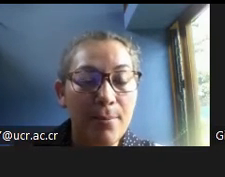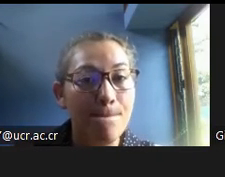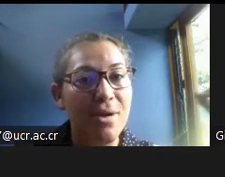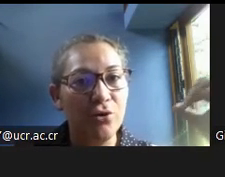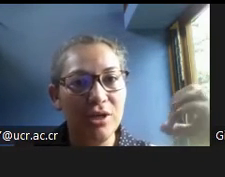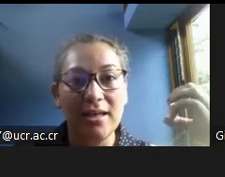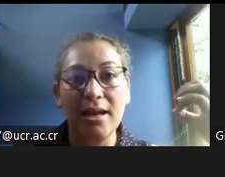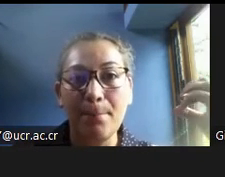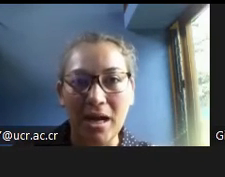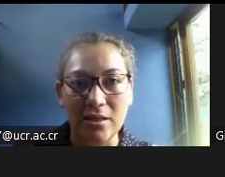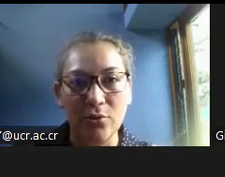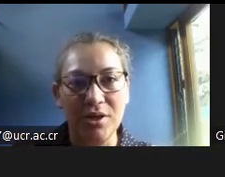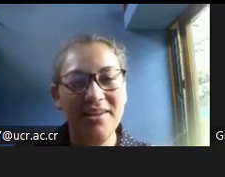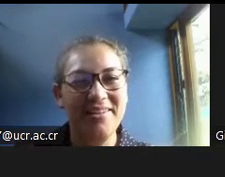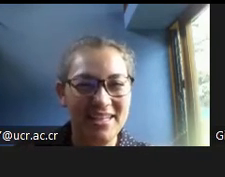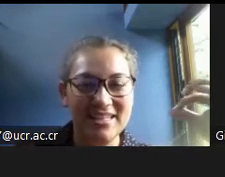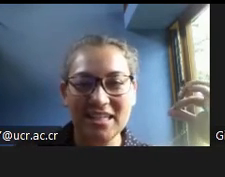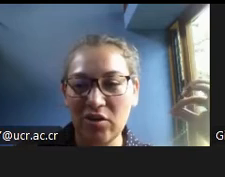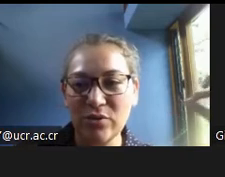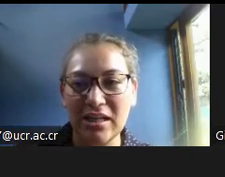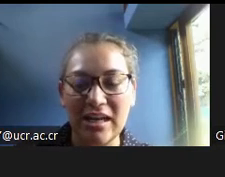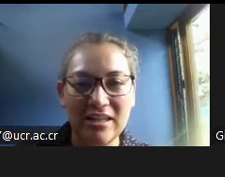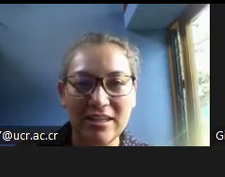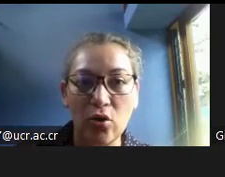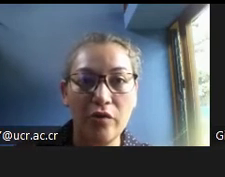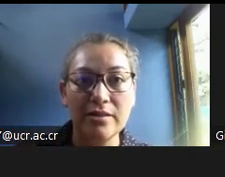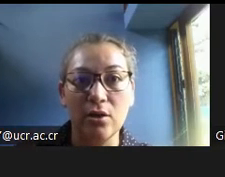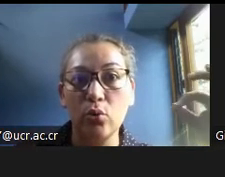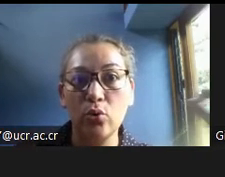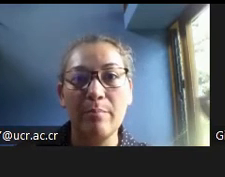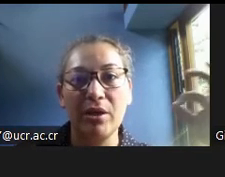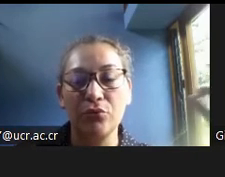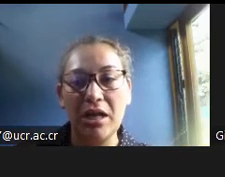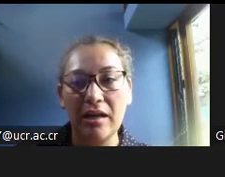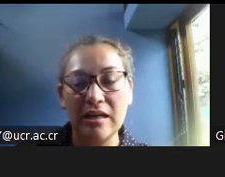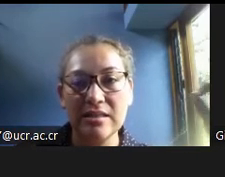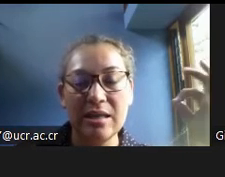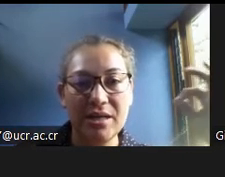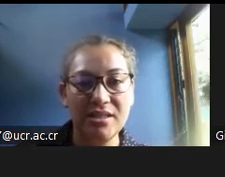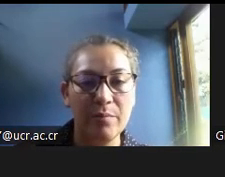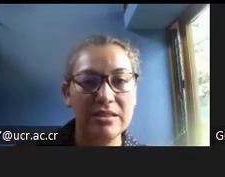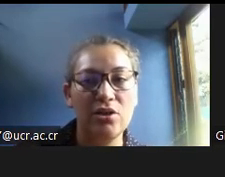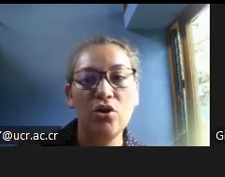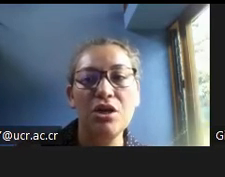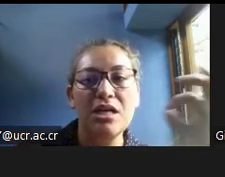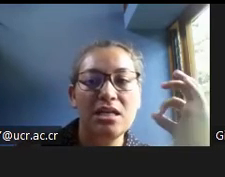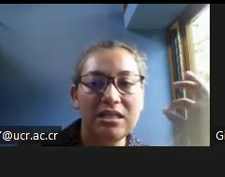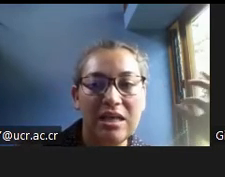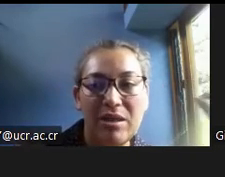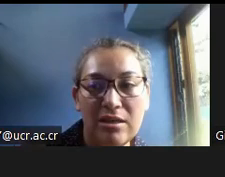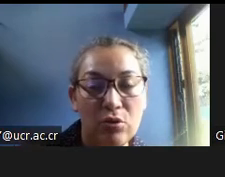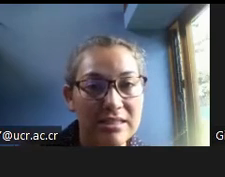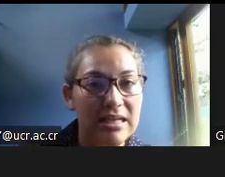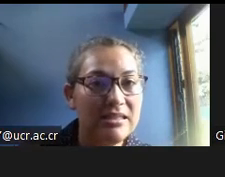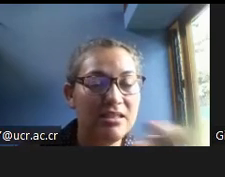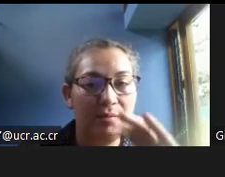alertar, pero no generar pánico, ¿verdad? Ya sabemos que la gente corre a San Google a preguntarle qué es esta mancha que me salió y ya